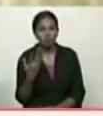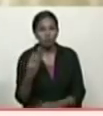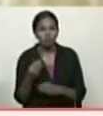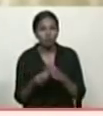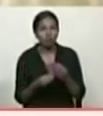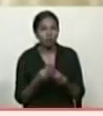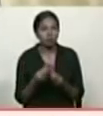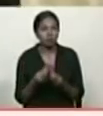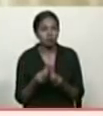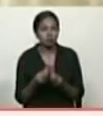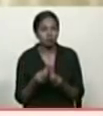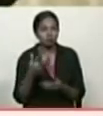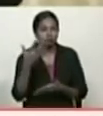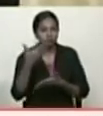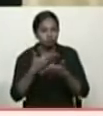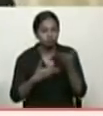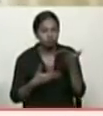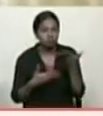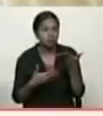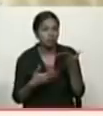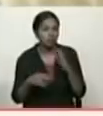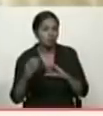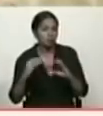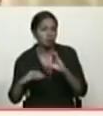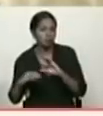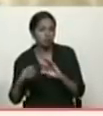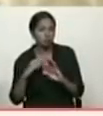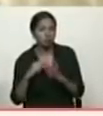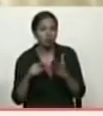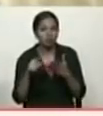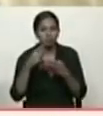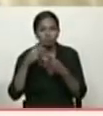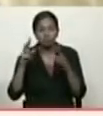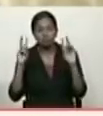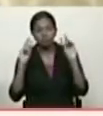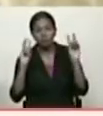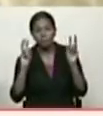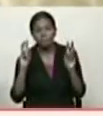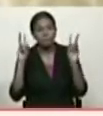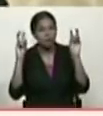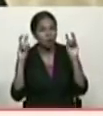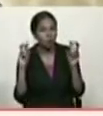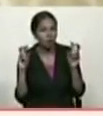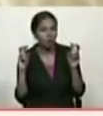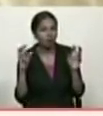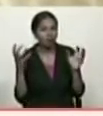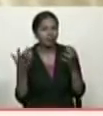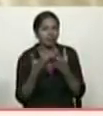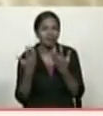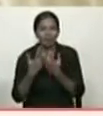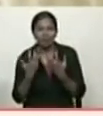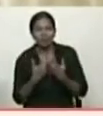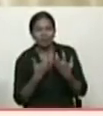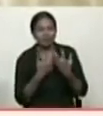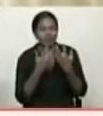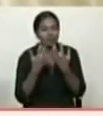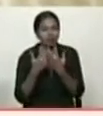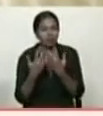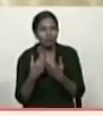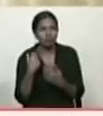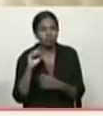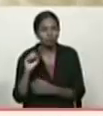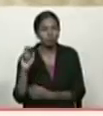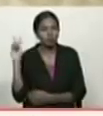en su agenda comunicacional para tratar de imponer titulares de nuevo no es más que parte de esta guerra que también es mediática contra